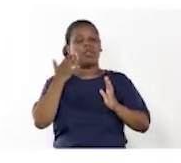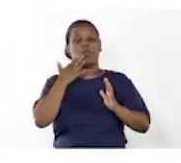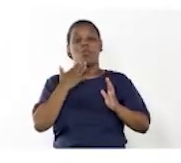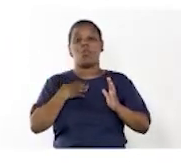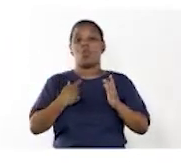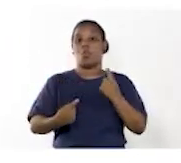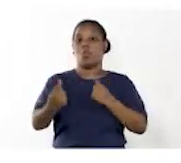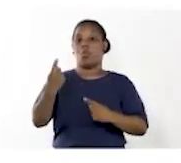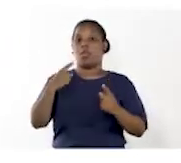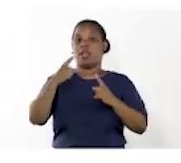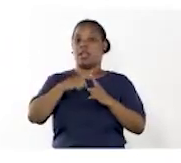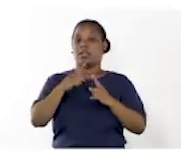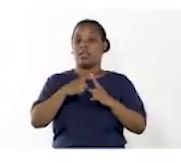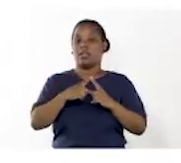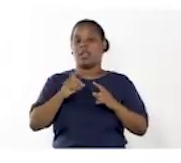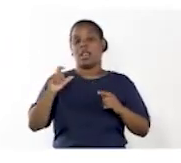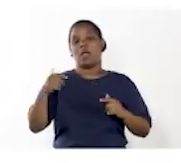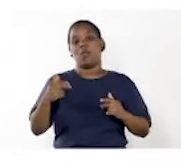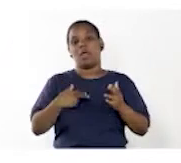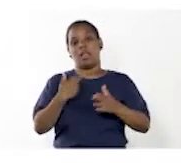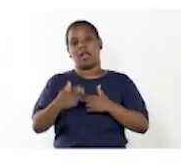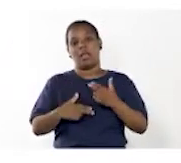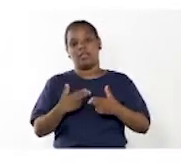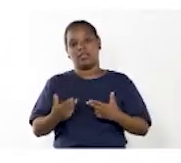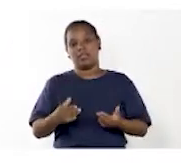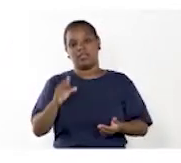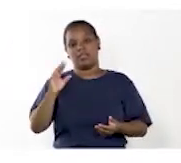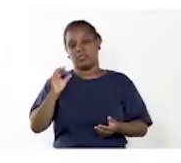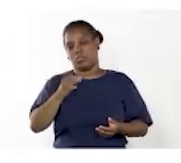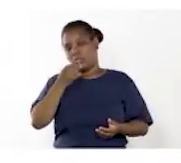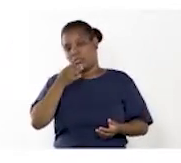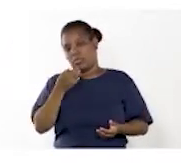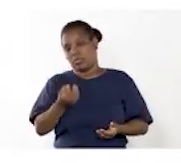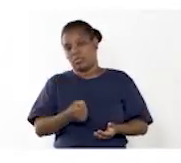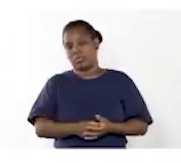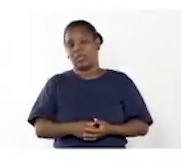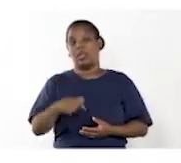la cual hacemos referencia. Bueno, hoy estaremos